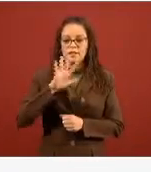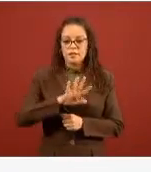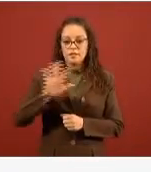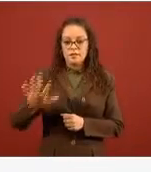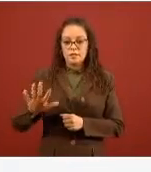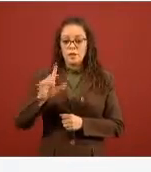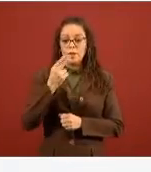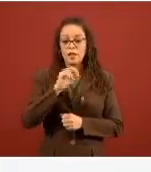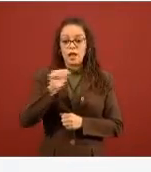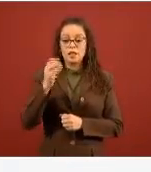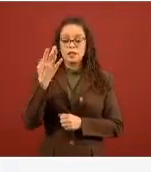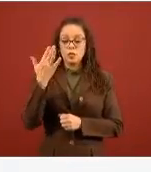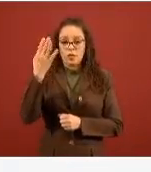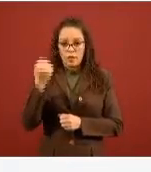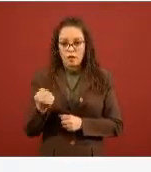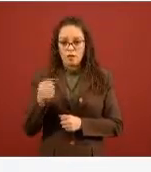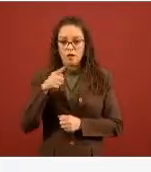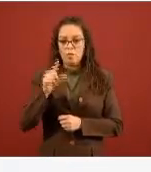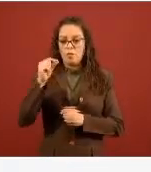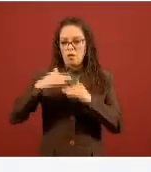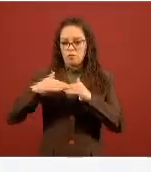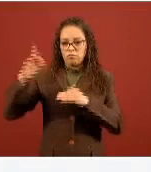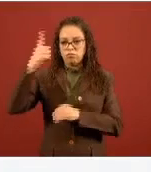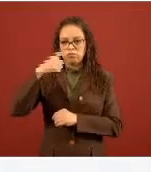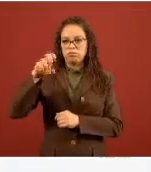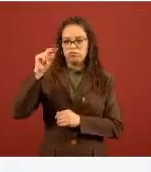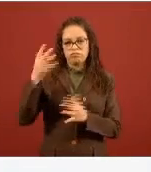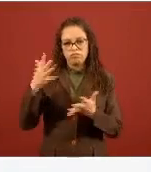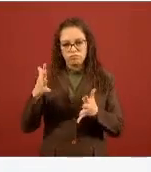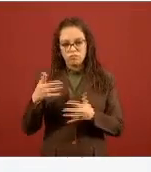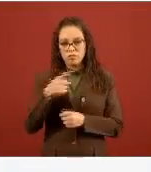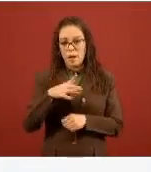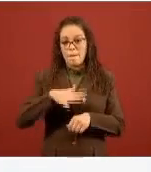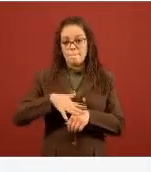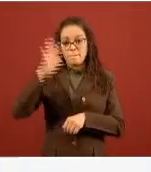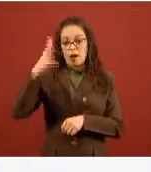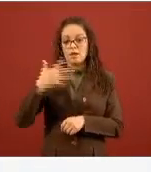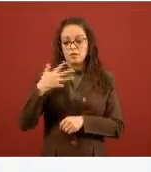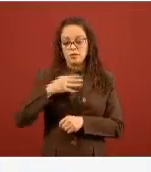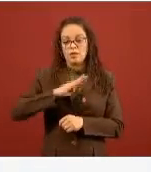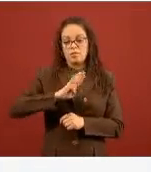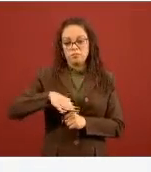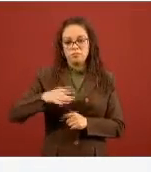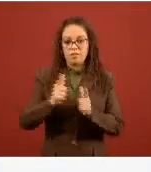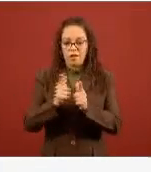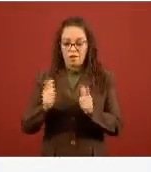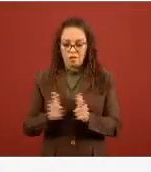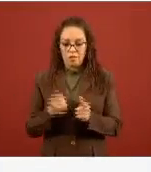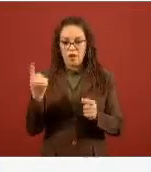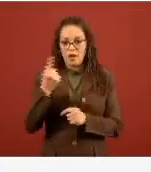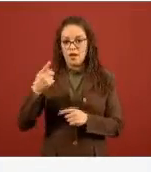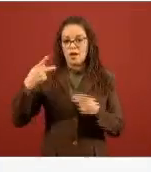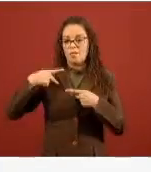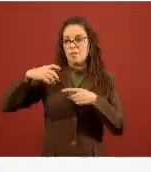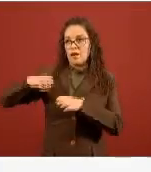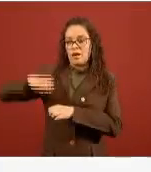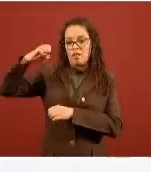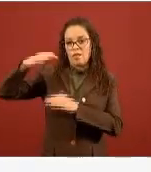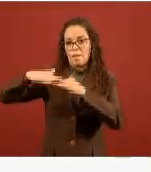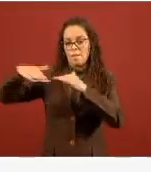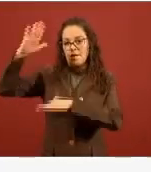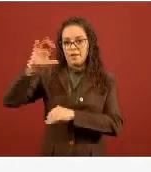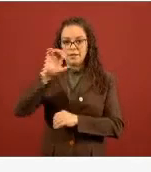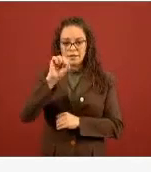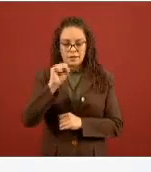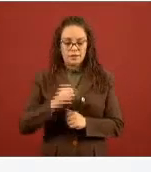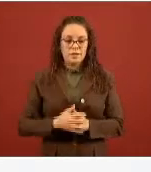un poco más de 180, de hecho digamos que hay más defunciones en ese gran grupo que en los mayores de 60, más sin embargo, como en